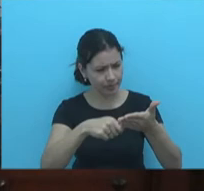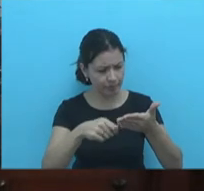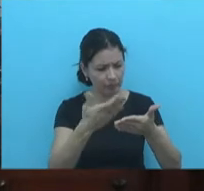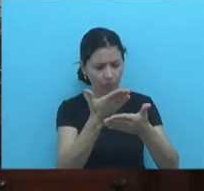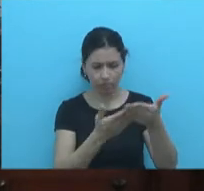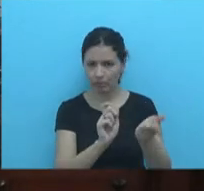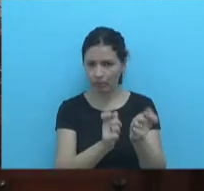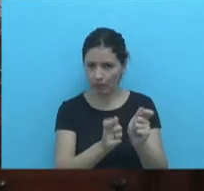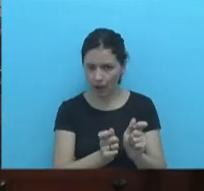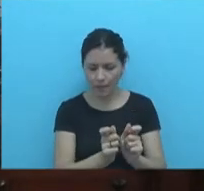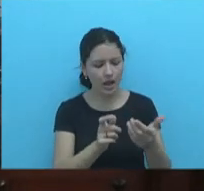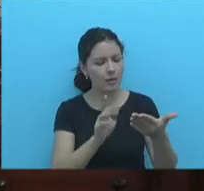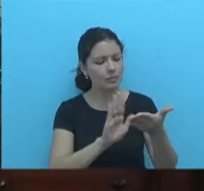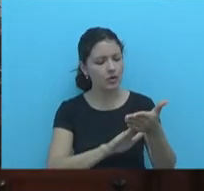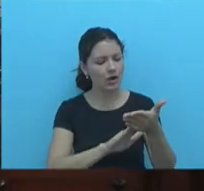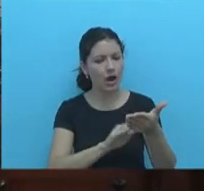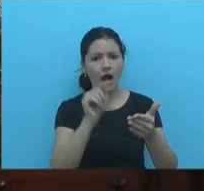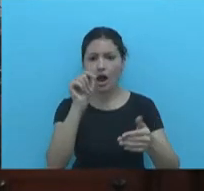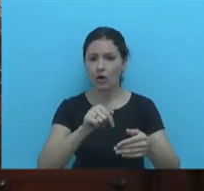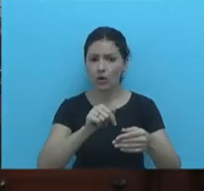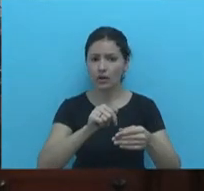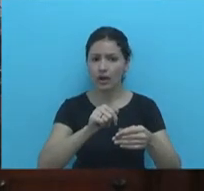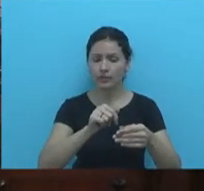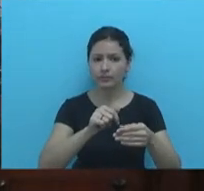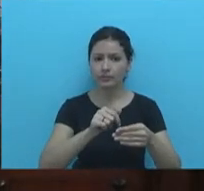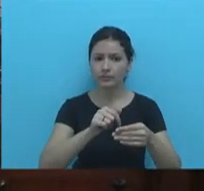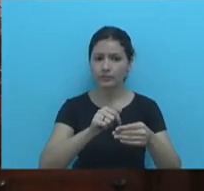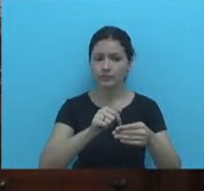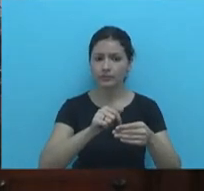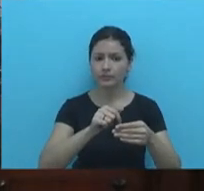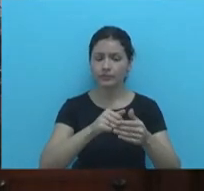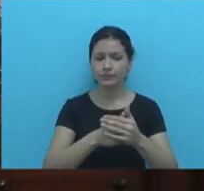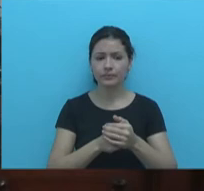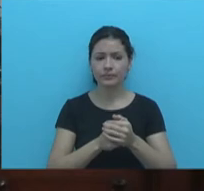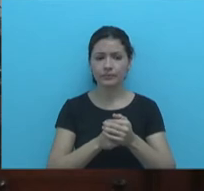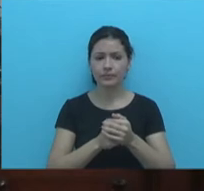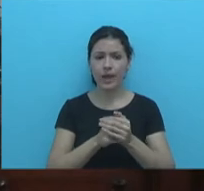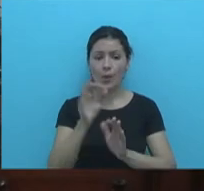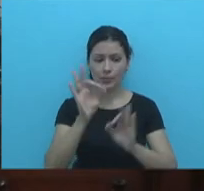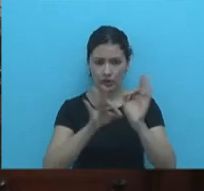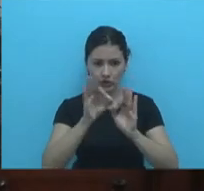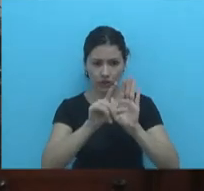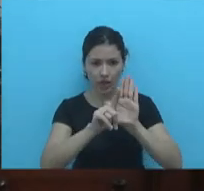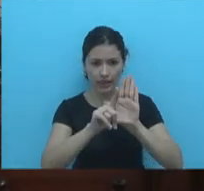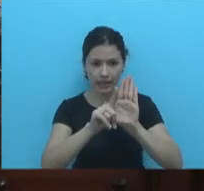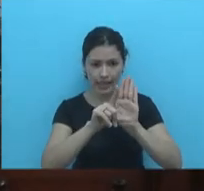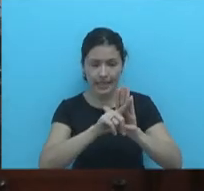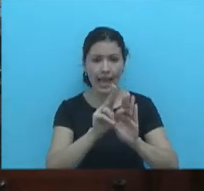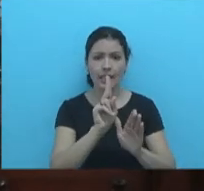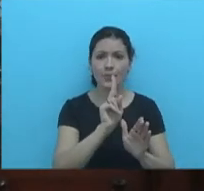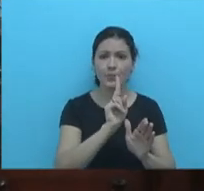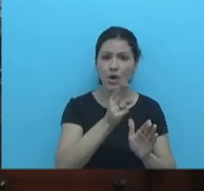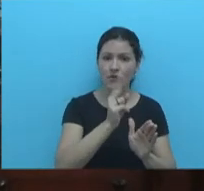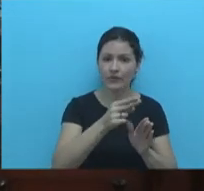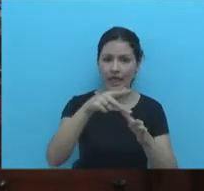en la comisión, vamos a pasar a tratar el proyecto de ley de prohibición de la